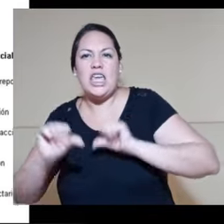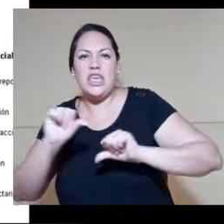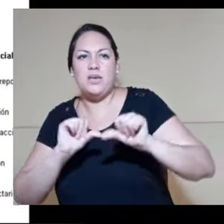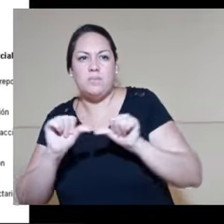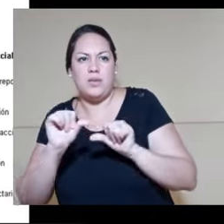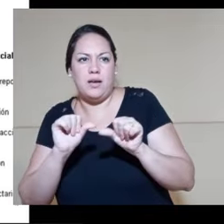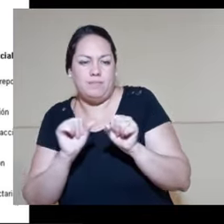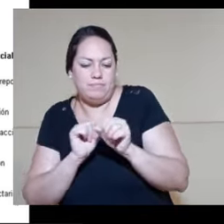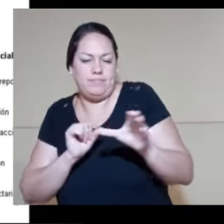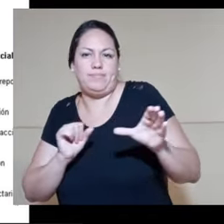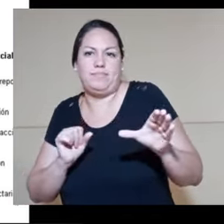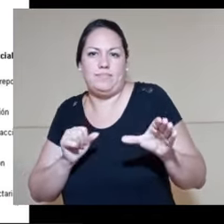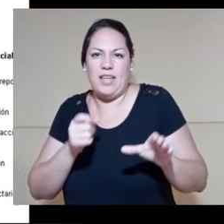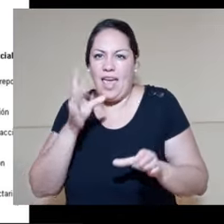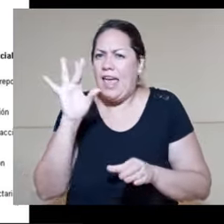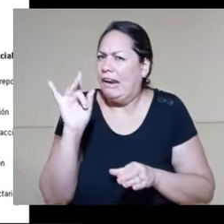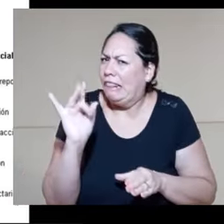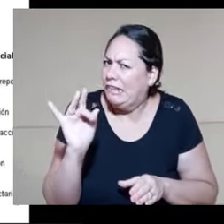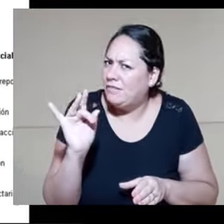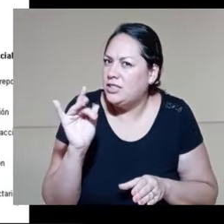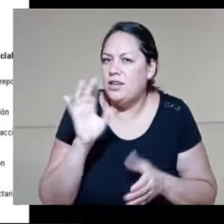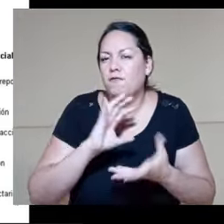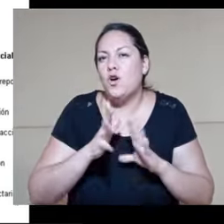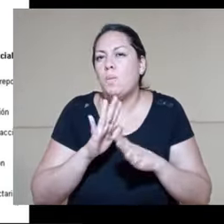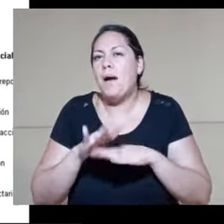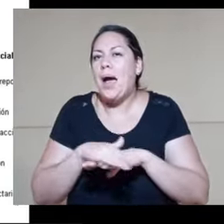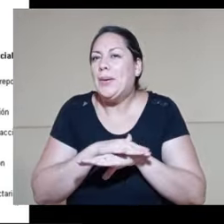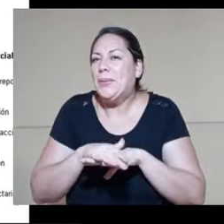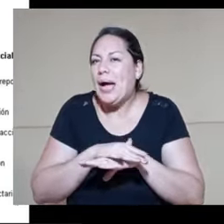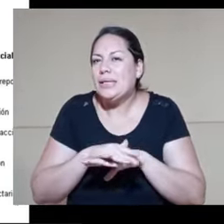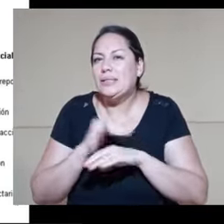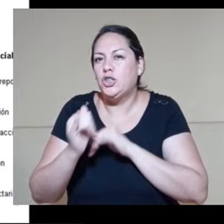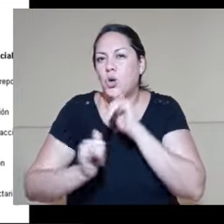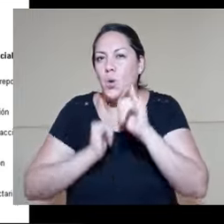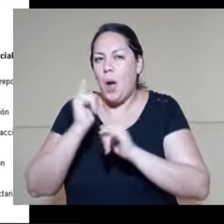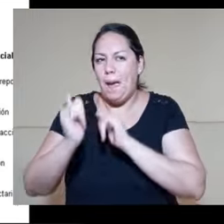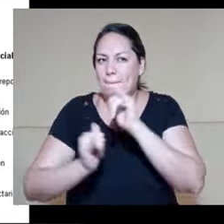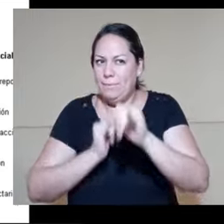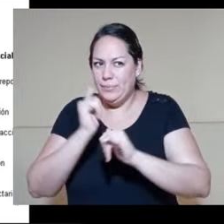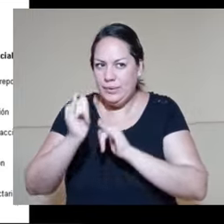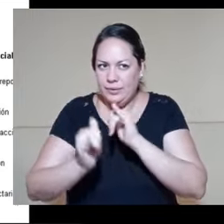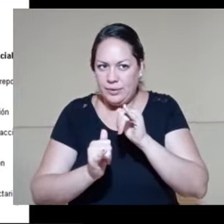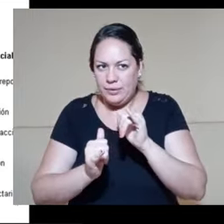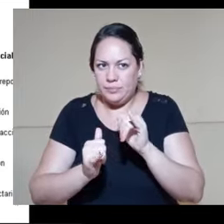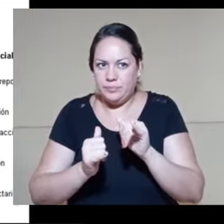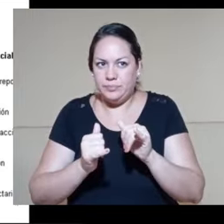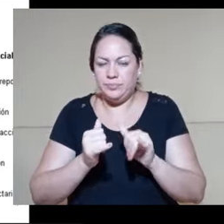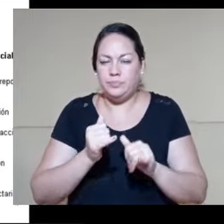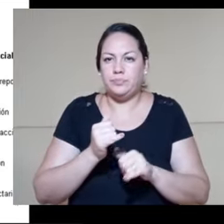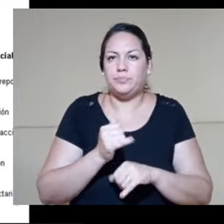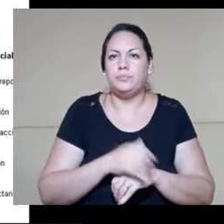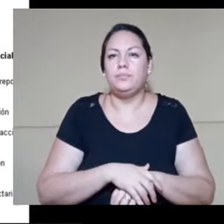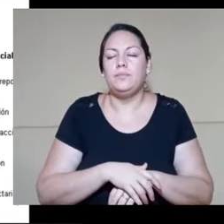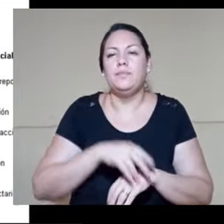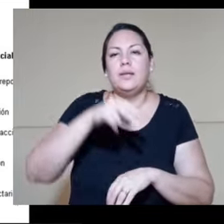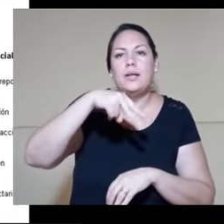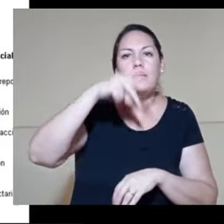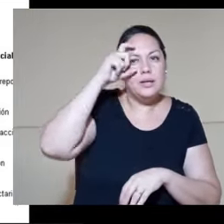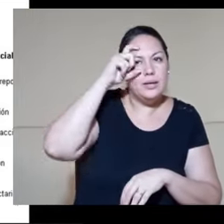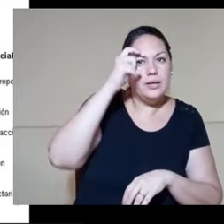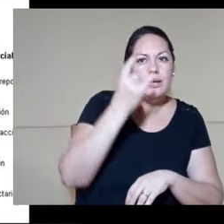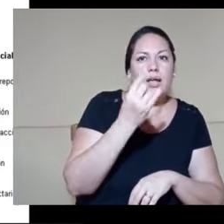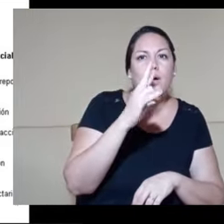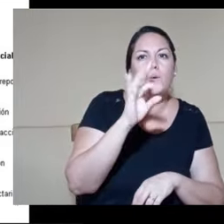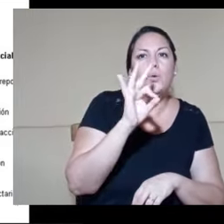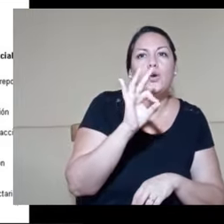canal. Yo se lo estoy simplificando, esto es mucho más complejo. Se lo estoy haciendo medio casero para que lo puedan entender. Pero se